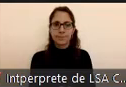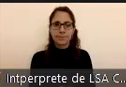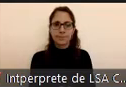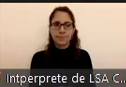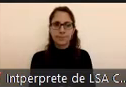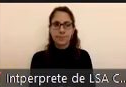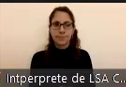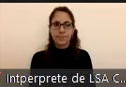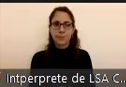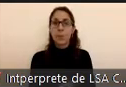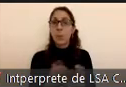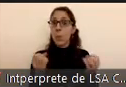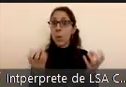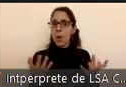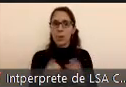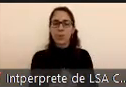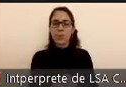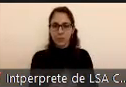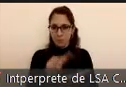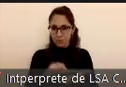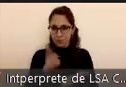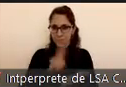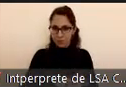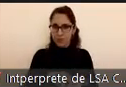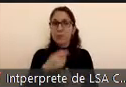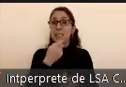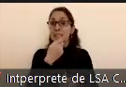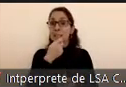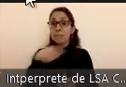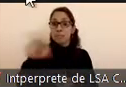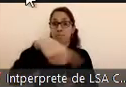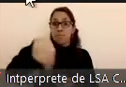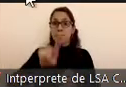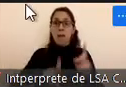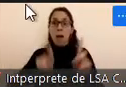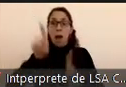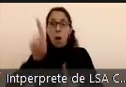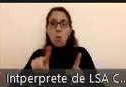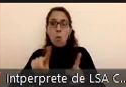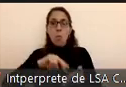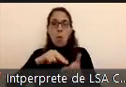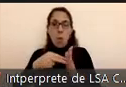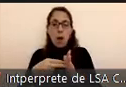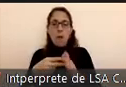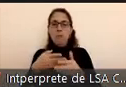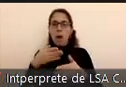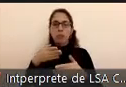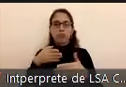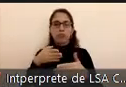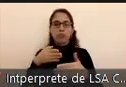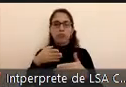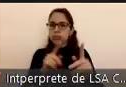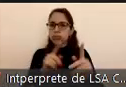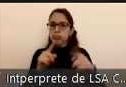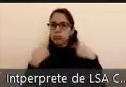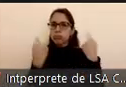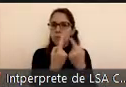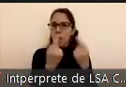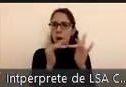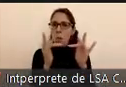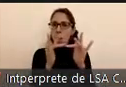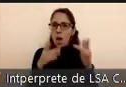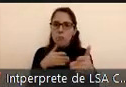Bien, bueno, entonces, repito, si alguno tuvo algún inconveniente para ingresar al aula virtual,